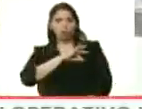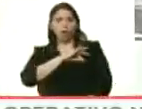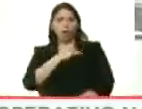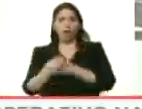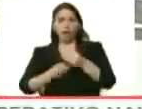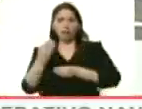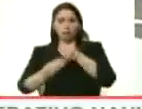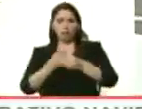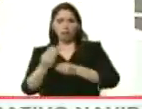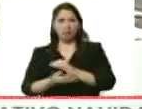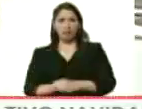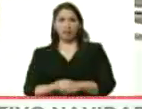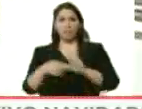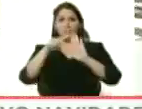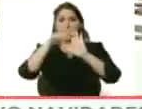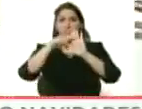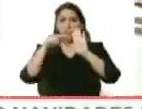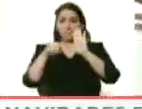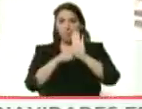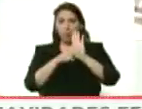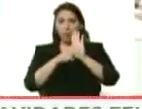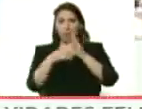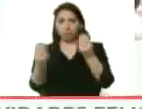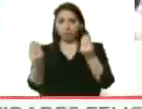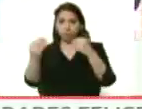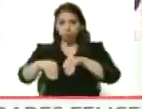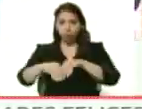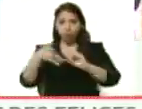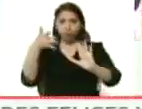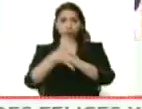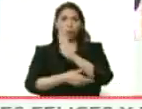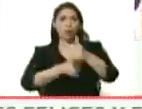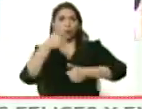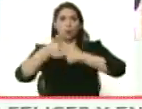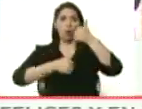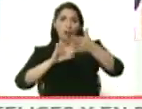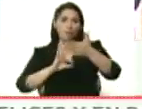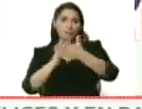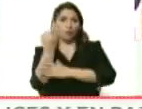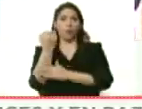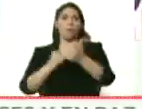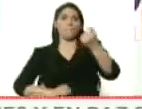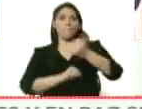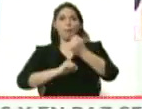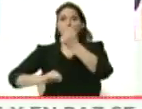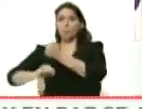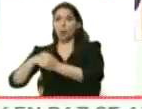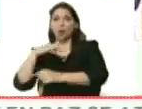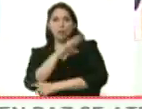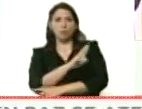establecer los principios del pacto sobre las cuales va a fundarse esta vasta república.